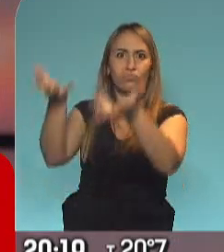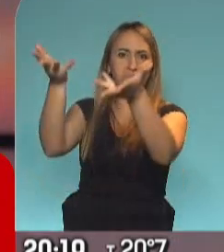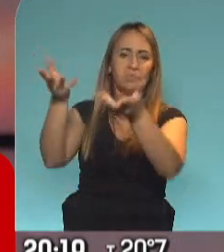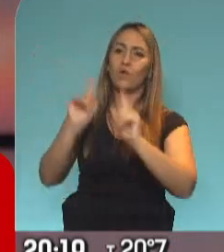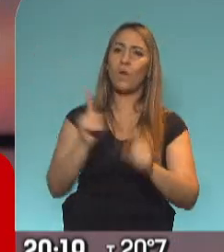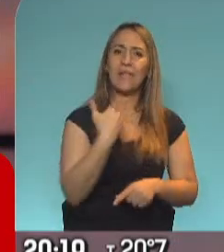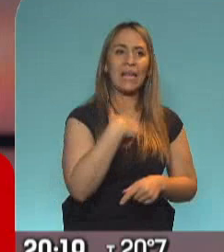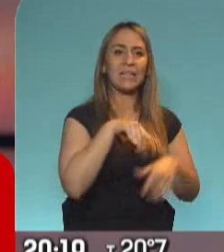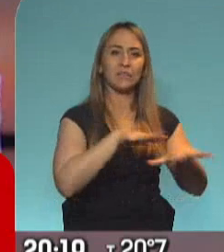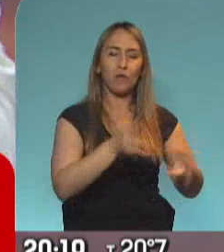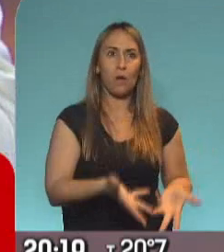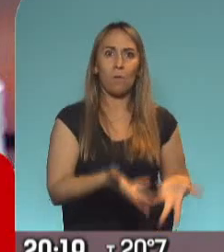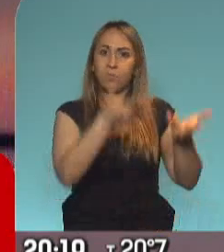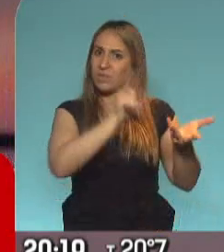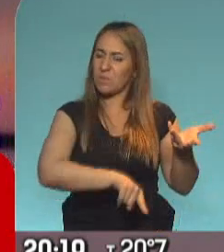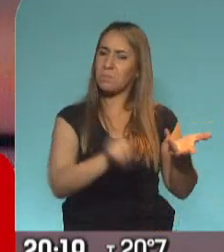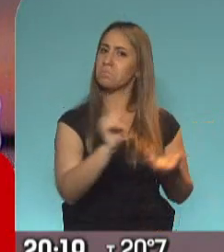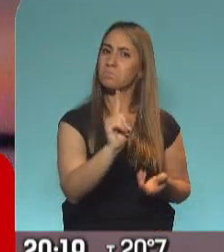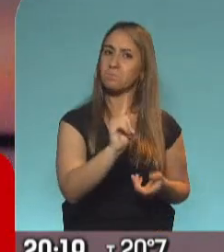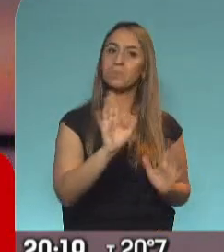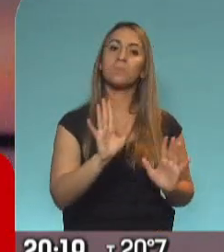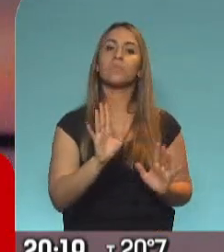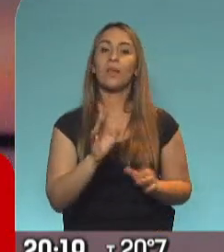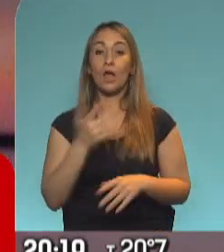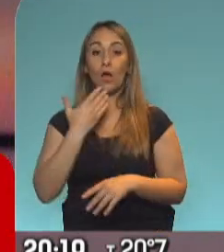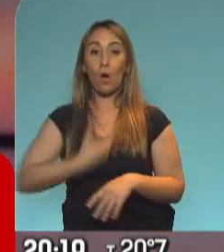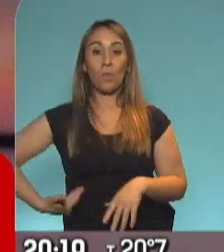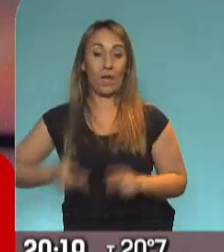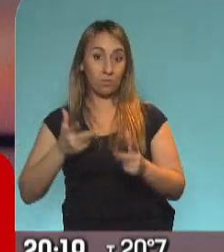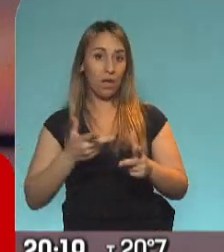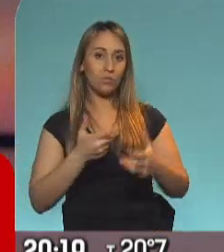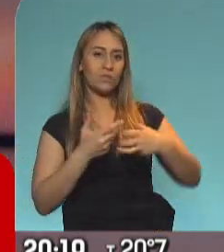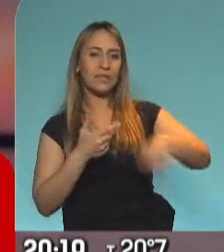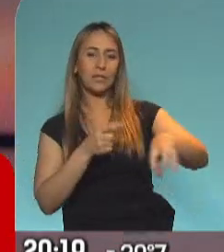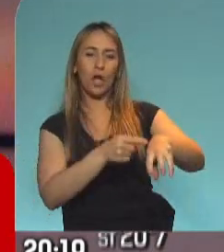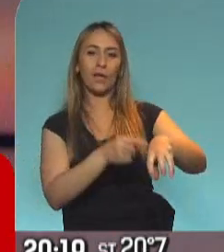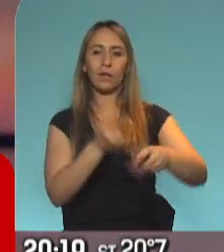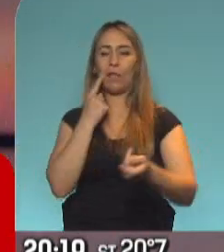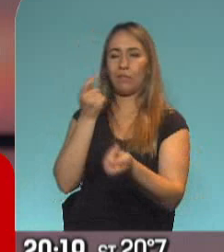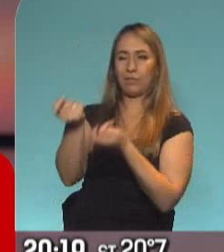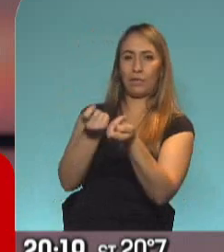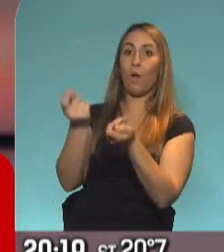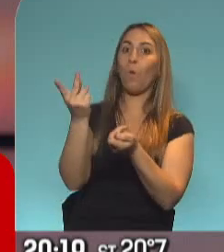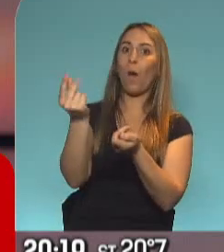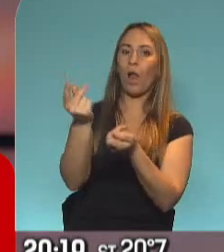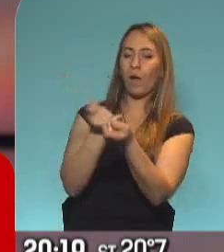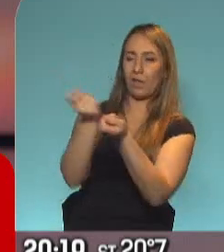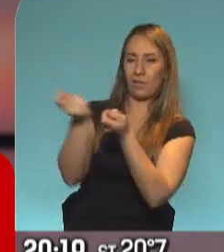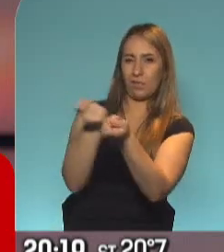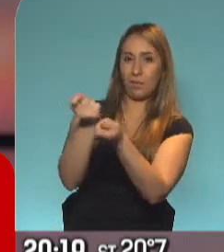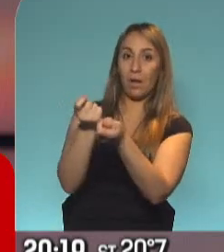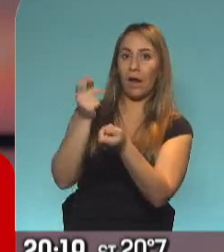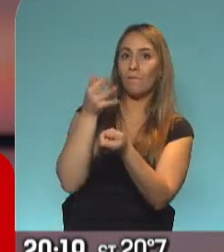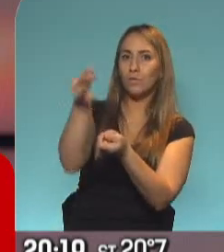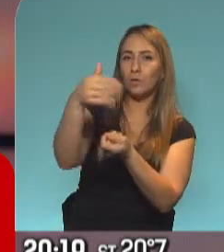se dice desde el gobierno es que en realidad hay un sector justamente que está especulando con estos valores y con una futura devaluación, ¿no?